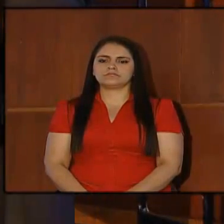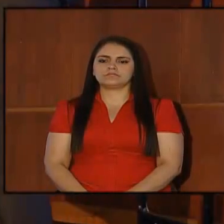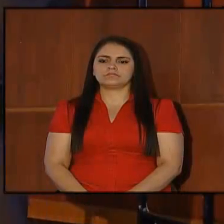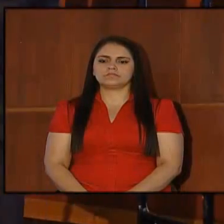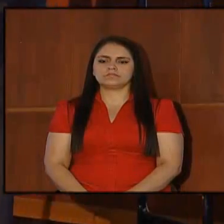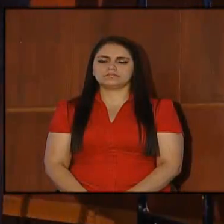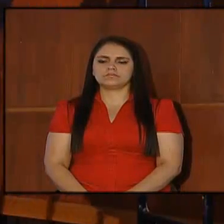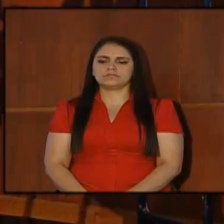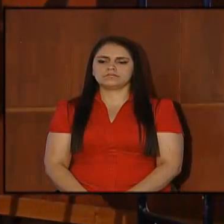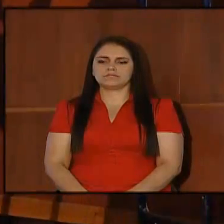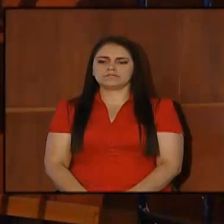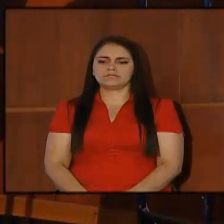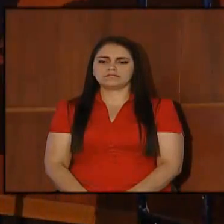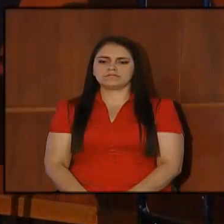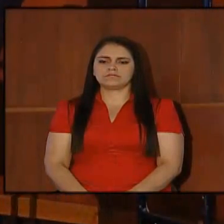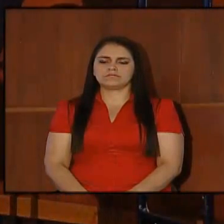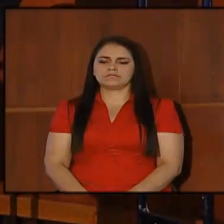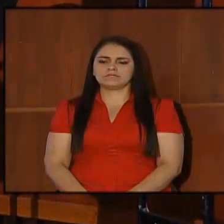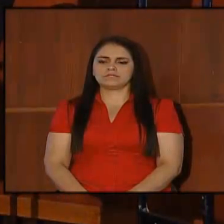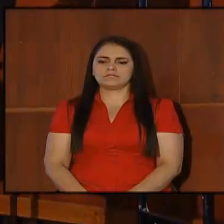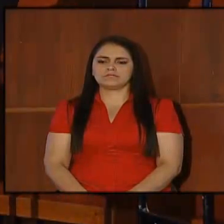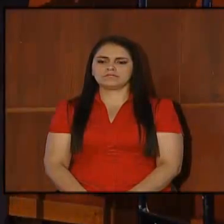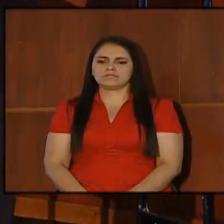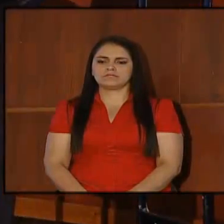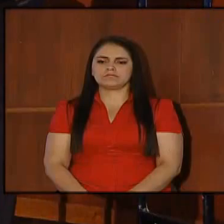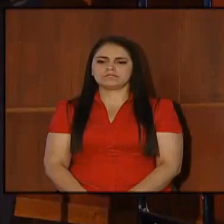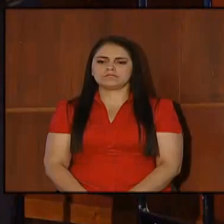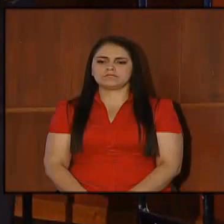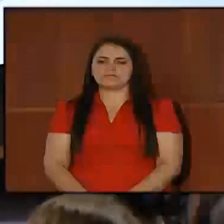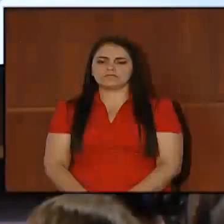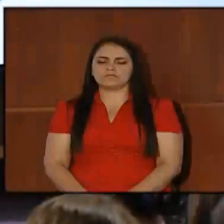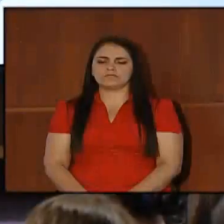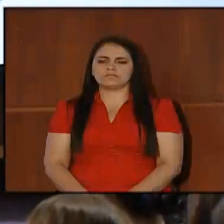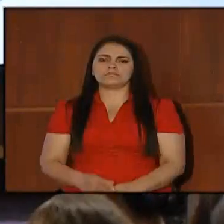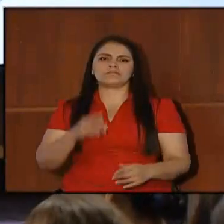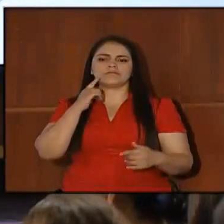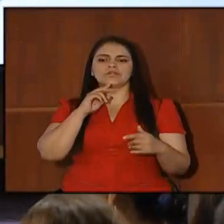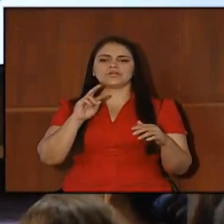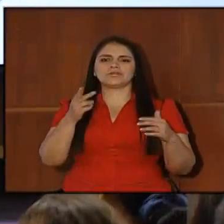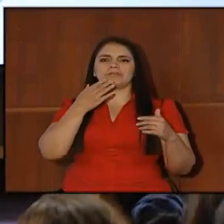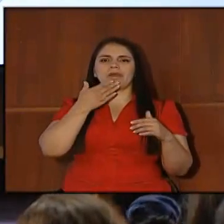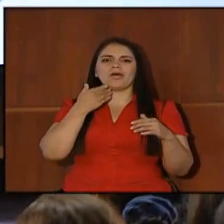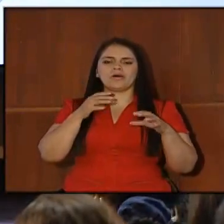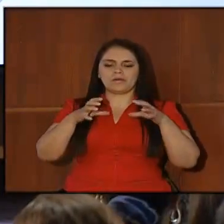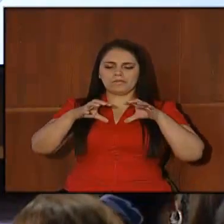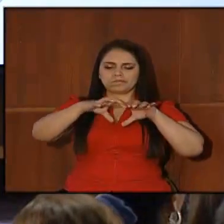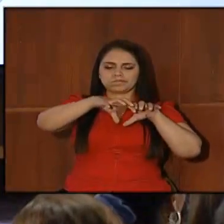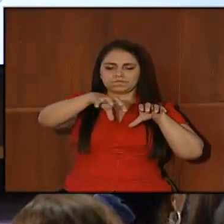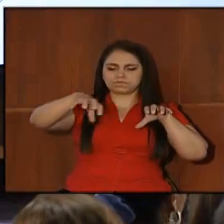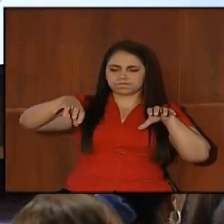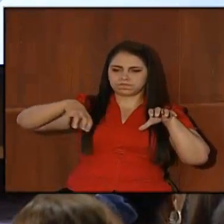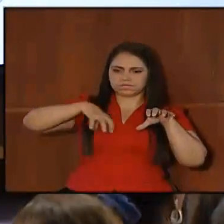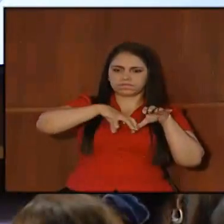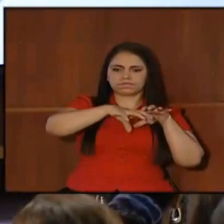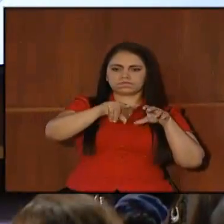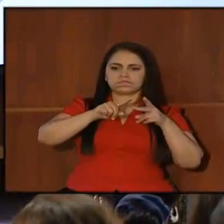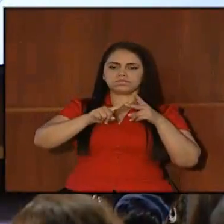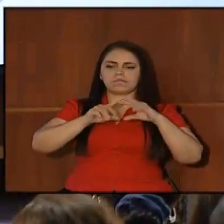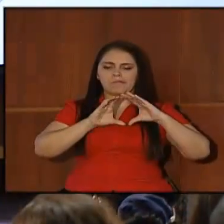Bueno, los neumáticos no son recomendables. Los neumáticos son circulares. Entonces, en